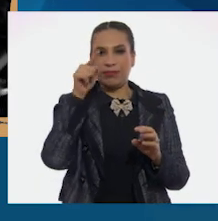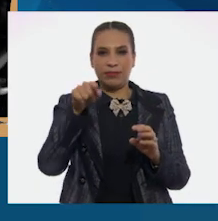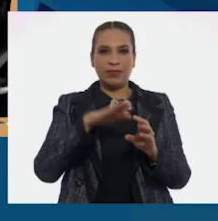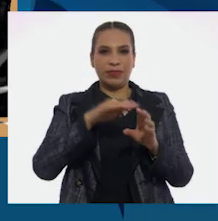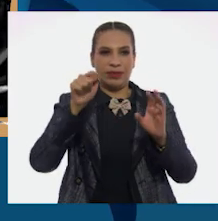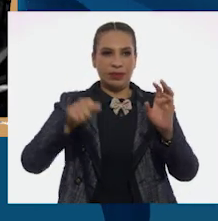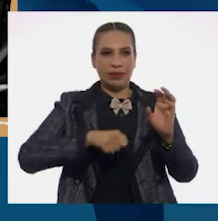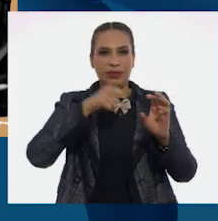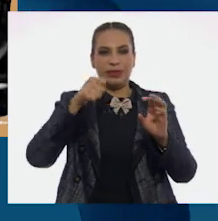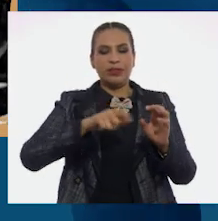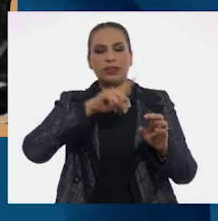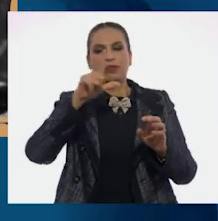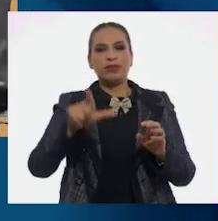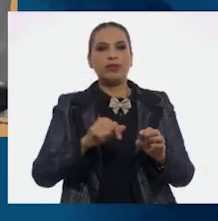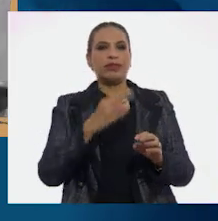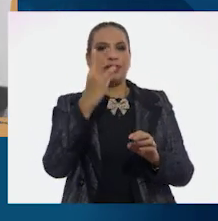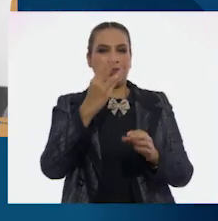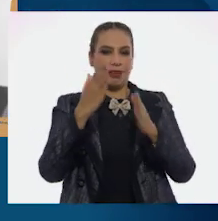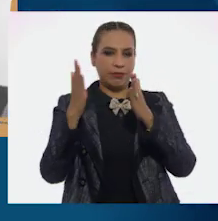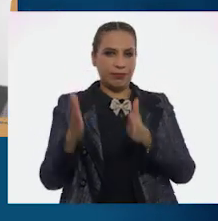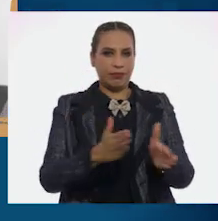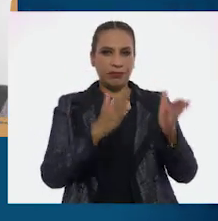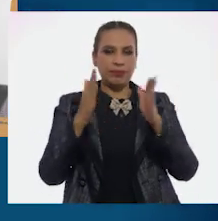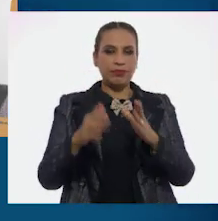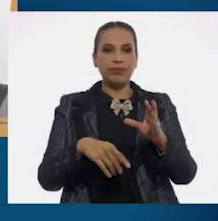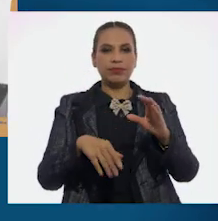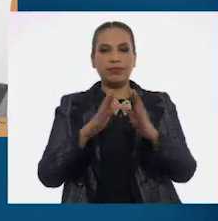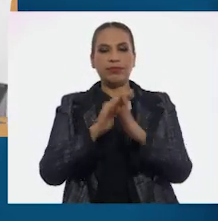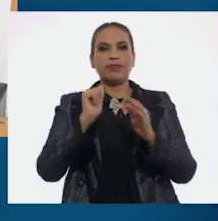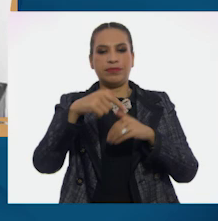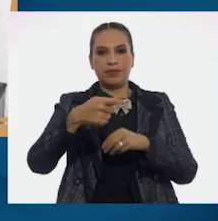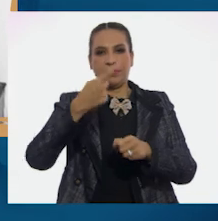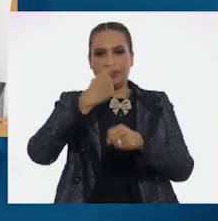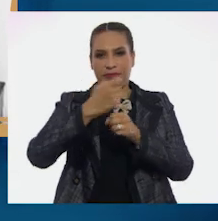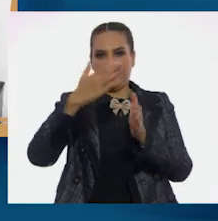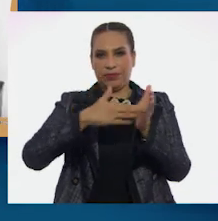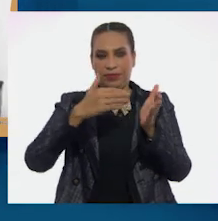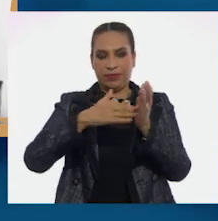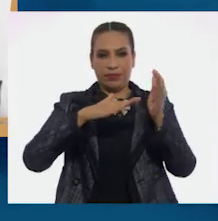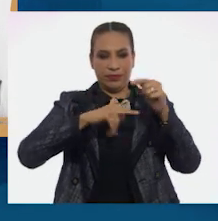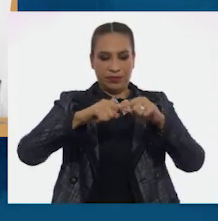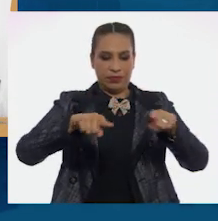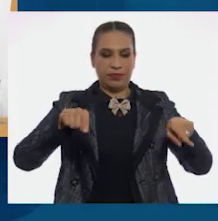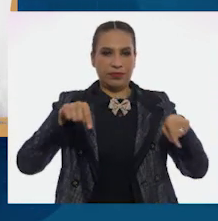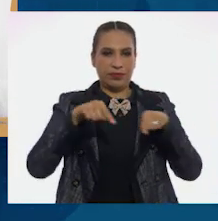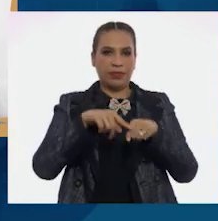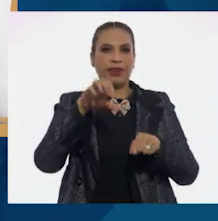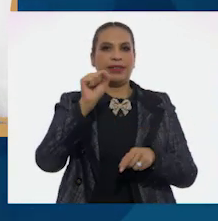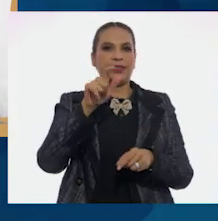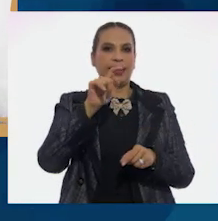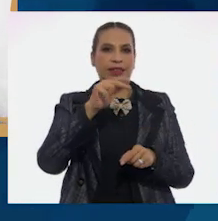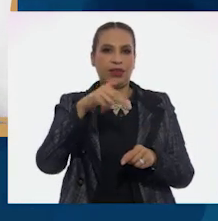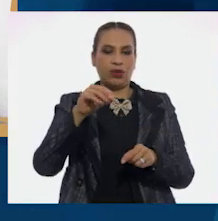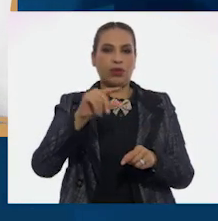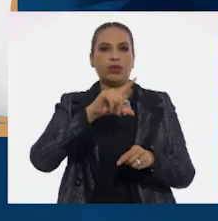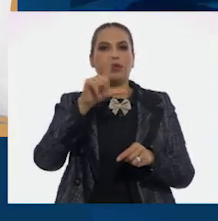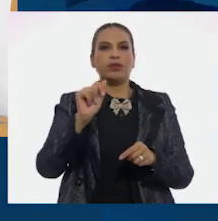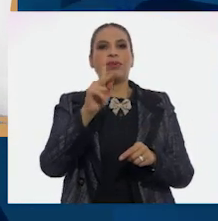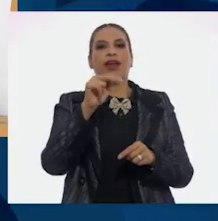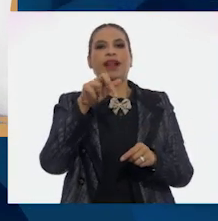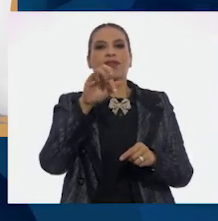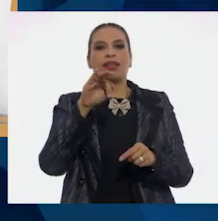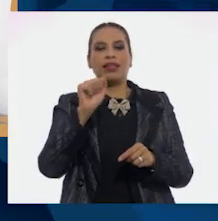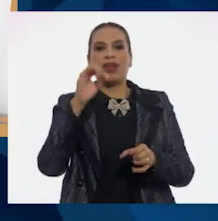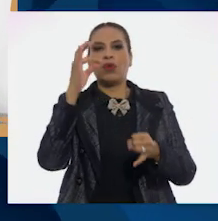cilindro, evolucionó en 3 etapas. Su base de cartón primero fue con un recubrimiento de estaño, luego con parafina y